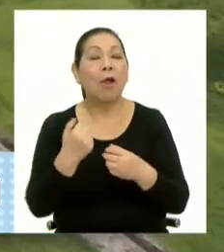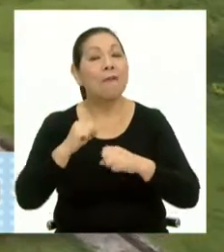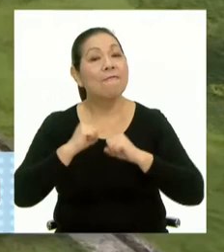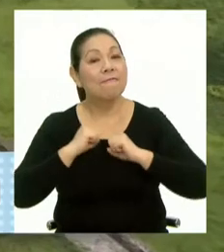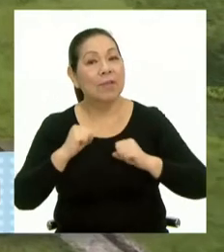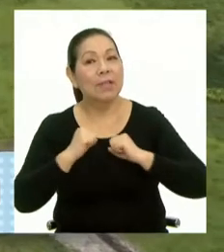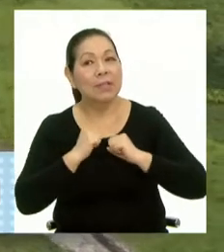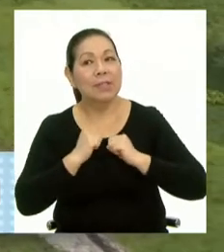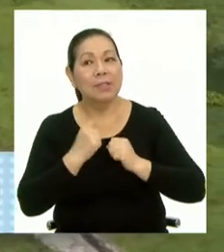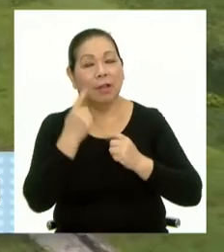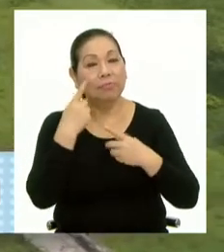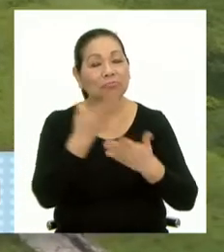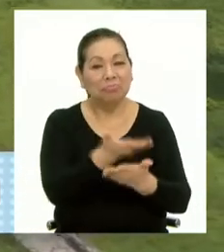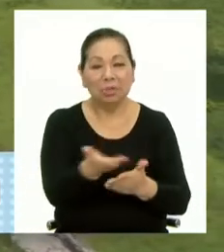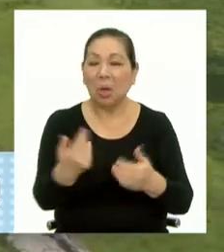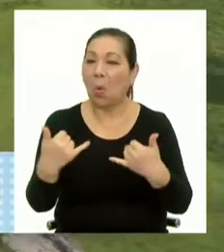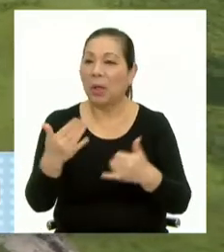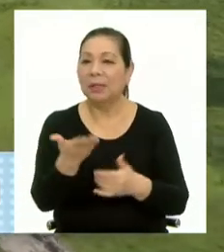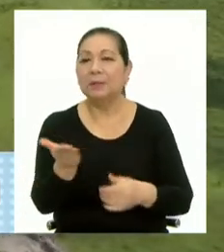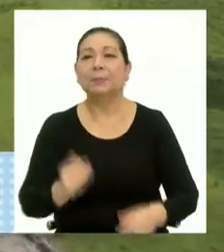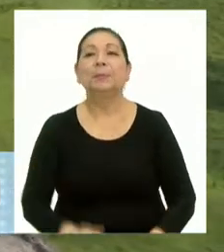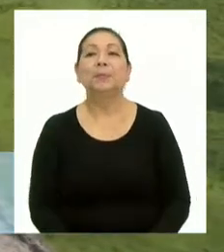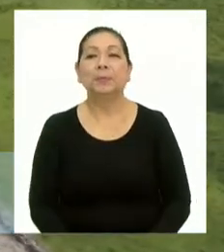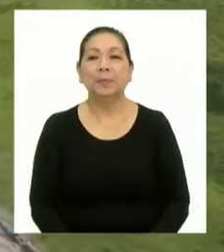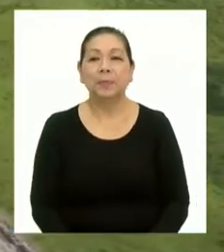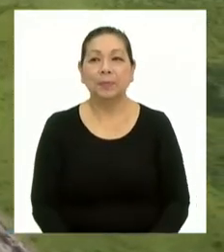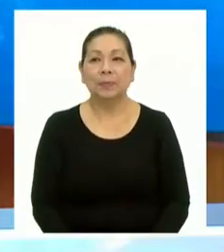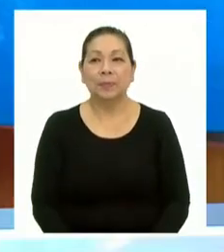físicas y recreativas.